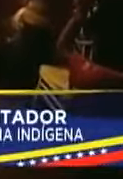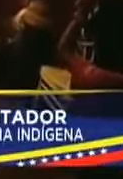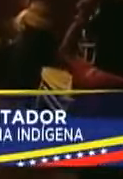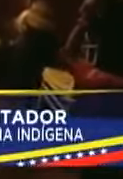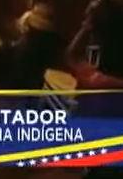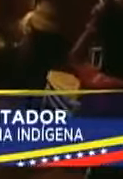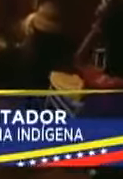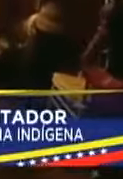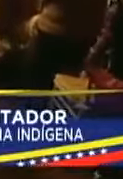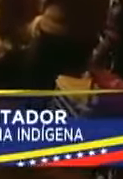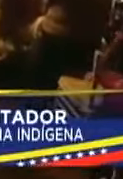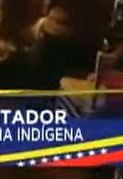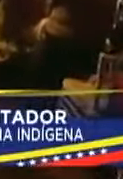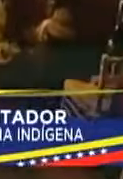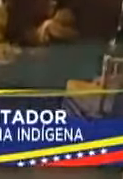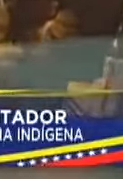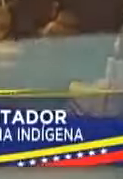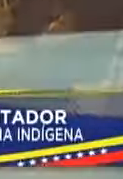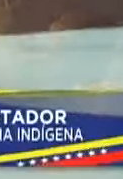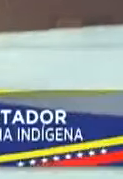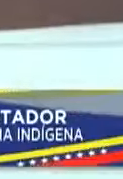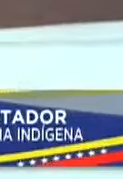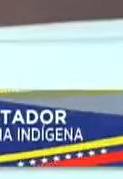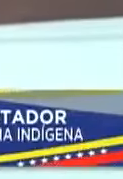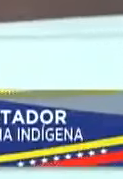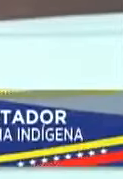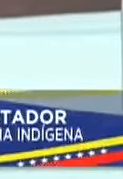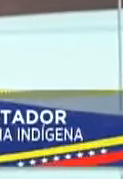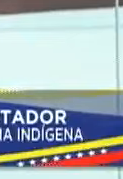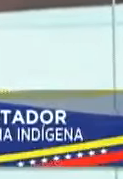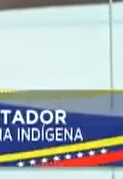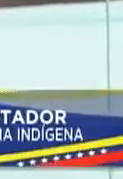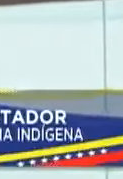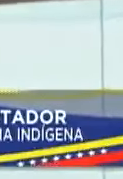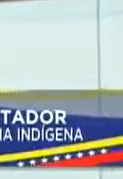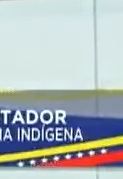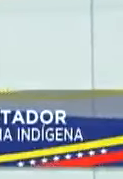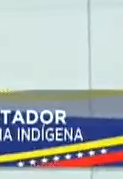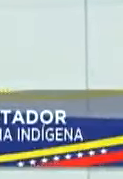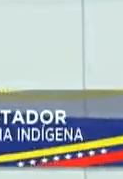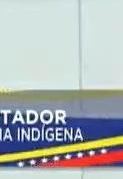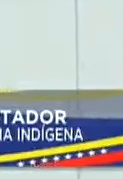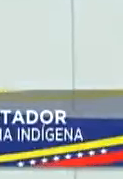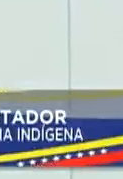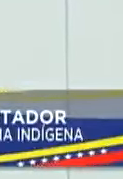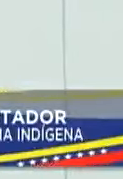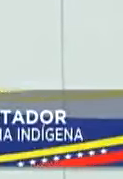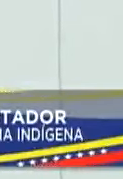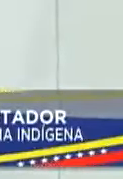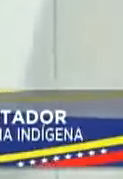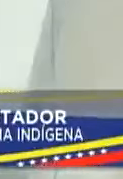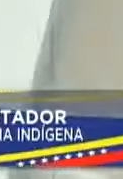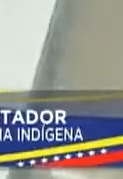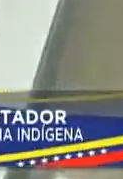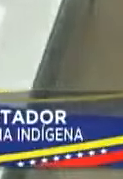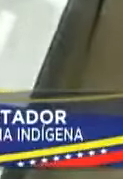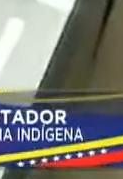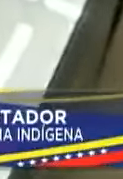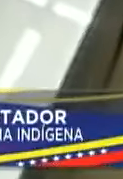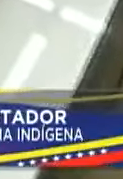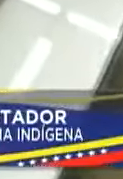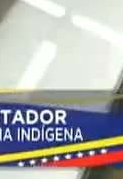venezolano ha reiterado la necesidad de rescatar nuestra historia, de contar la verdad de Venezuela y también